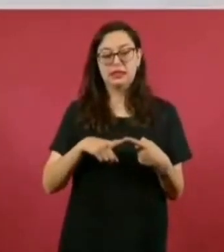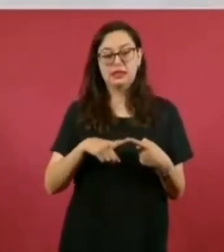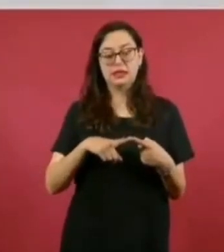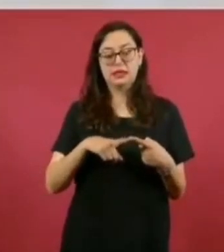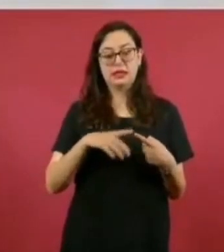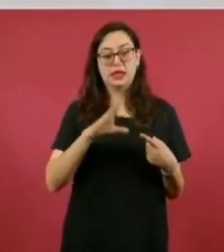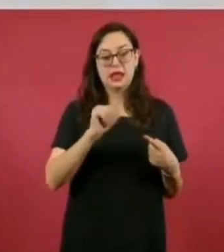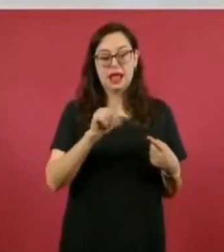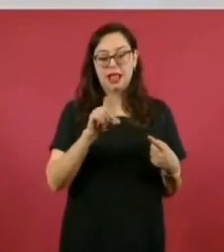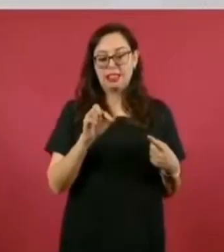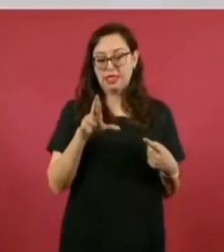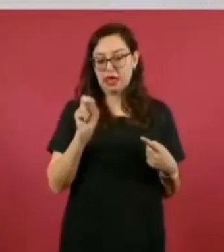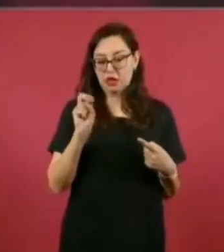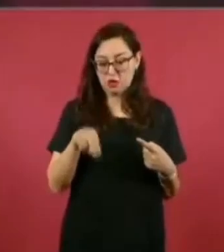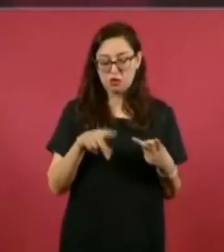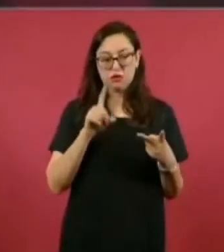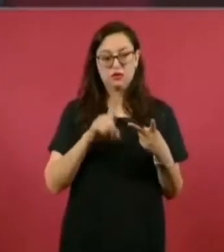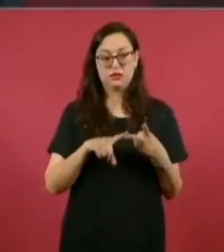Entonces,